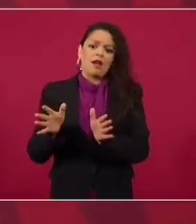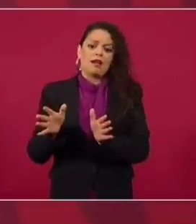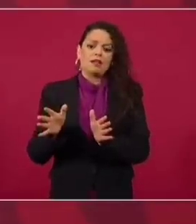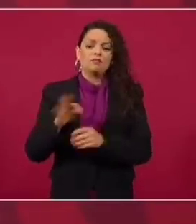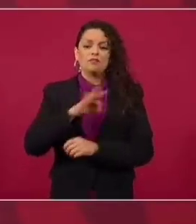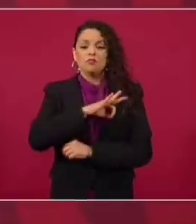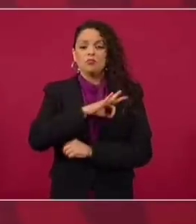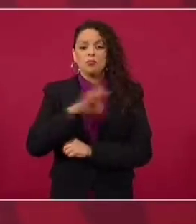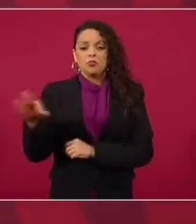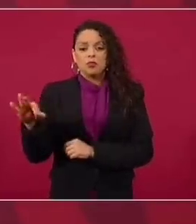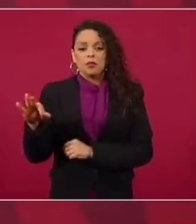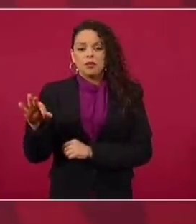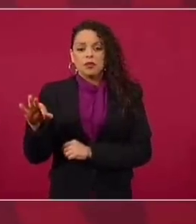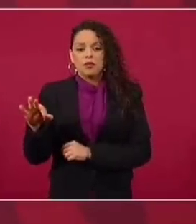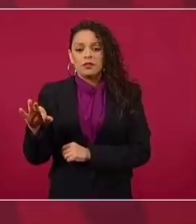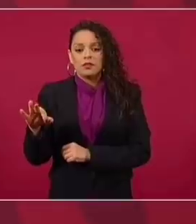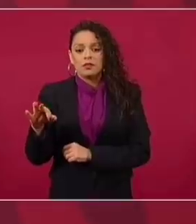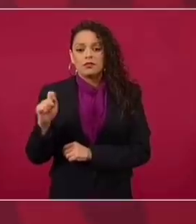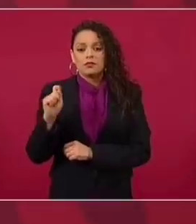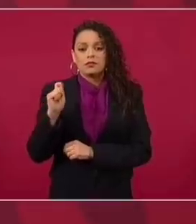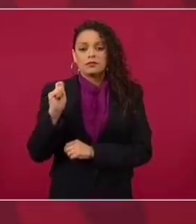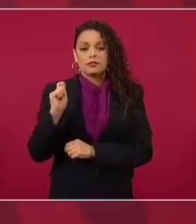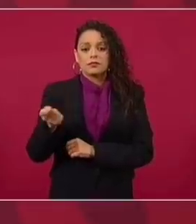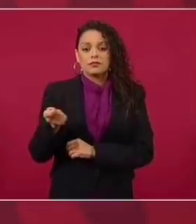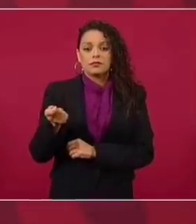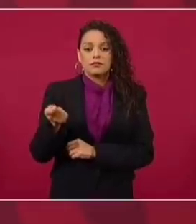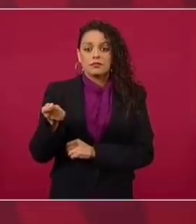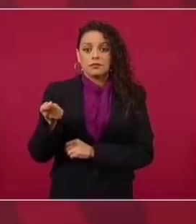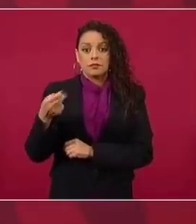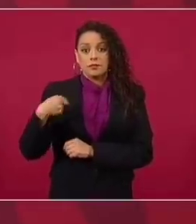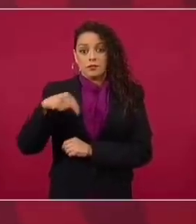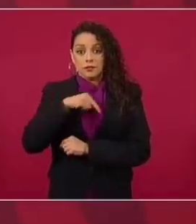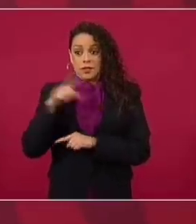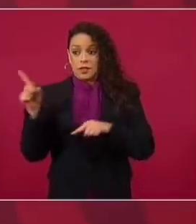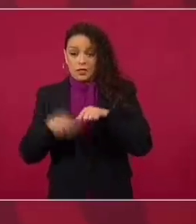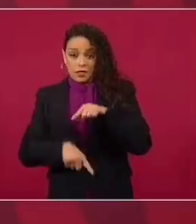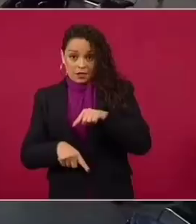van ellos a combatirnos o